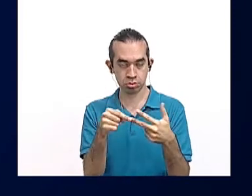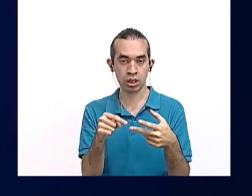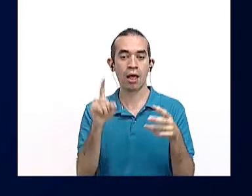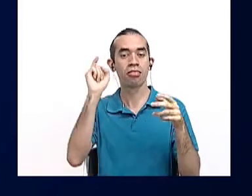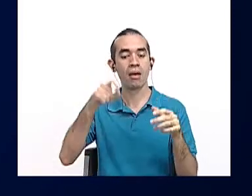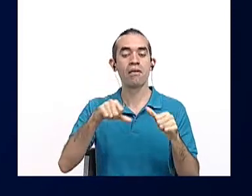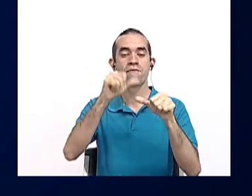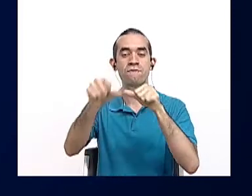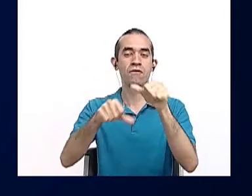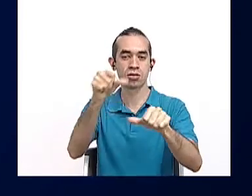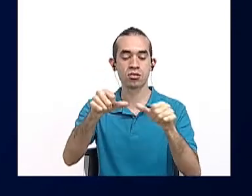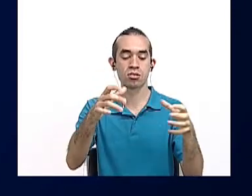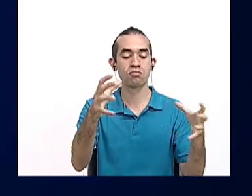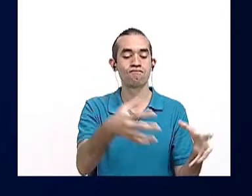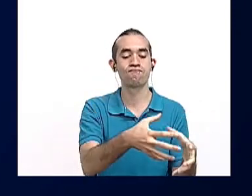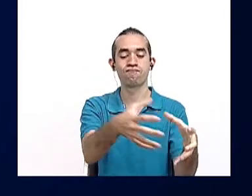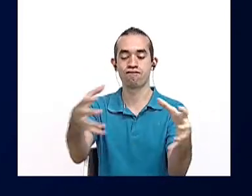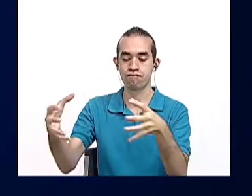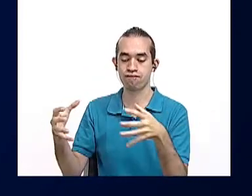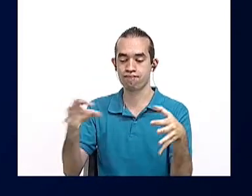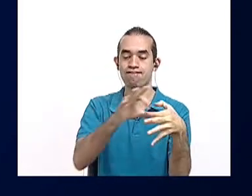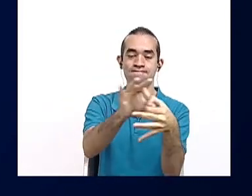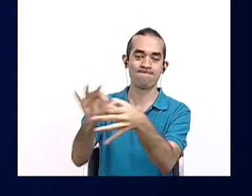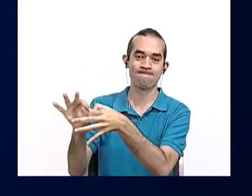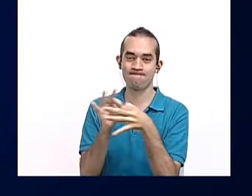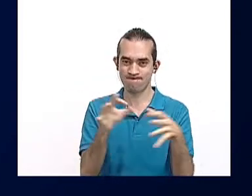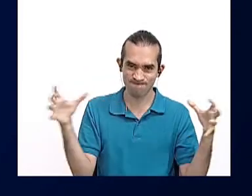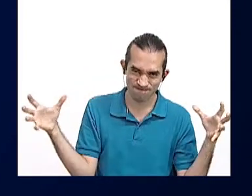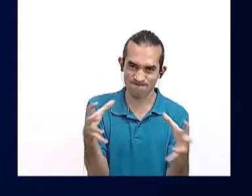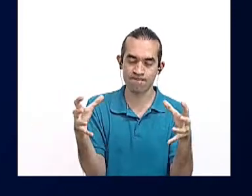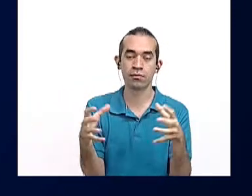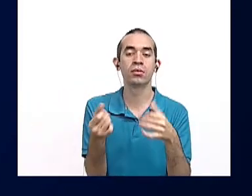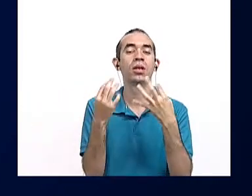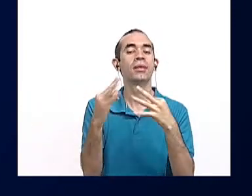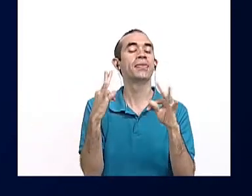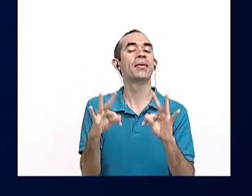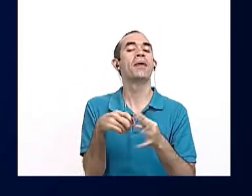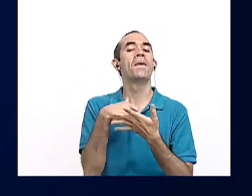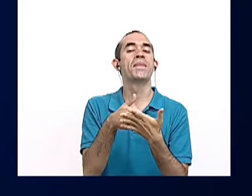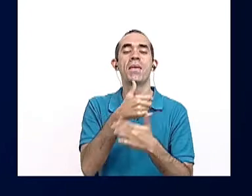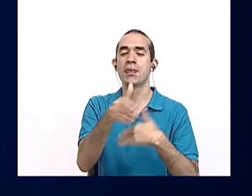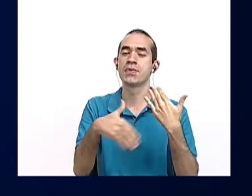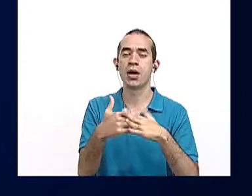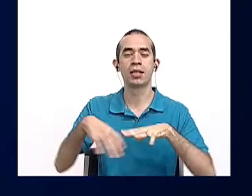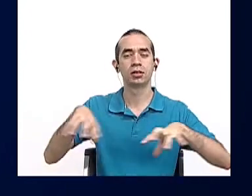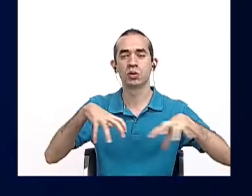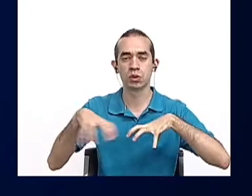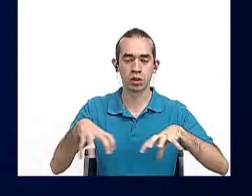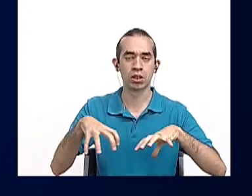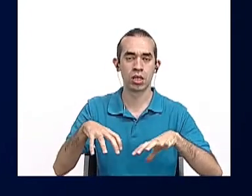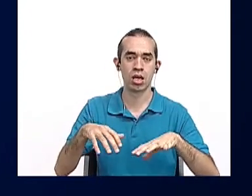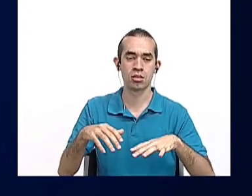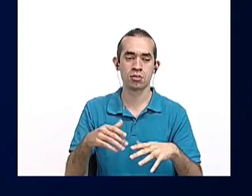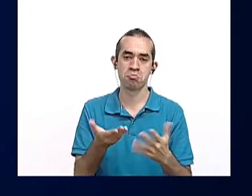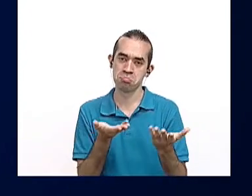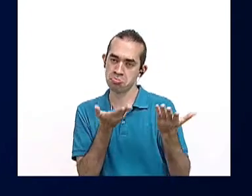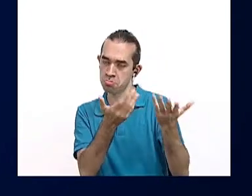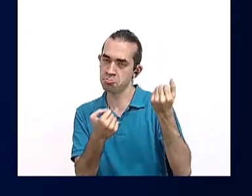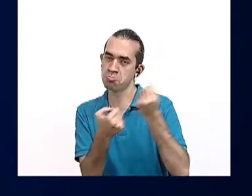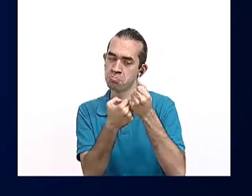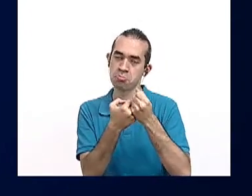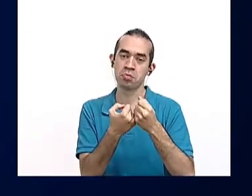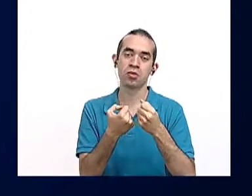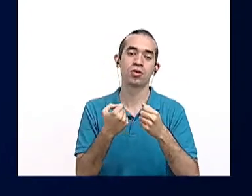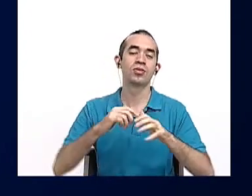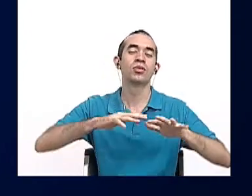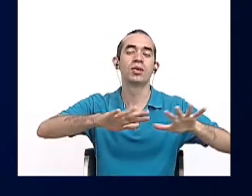esos esfuerzos y tratemos de colaborar en todas estas acciones que contribuyen con el ambiente. Muy